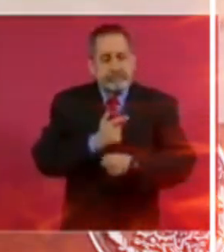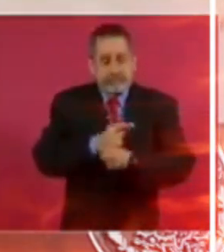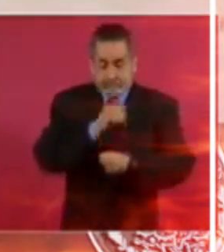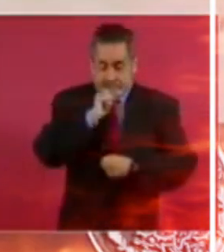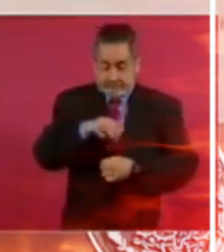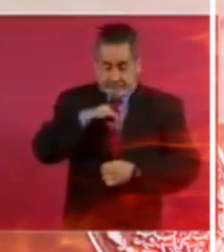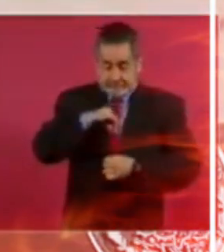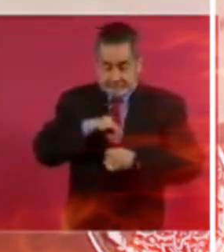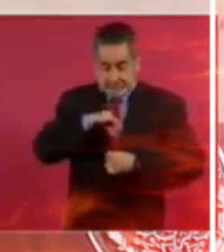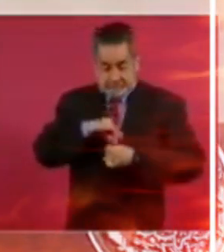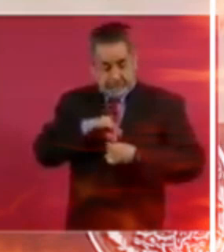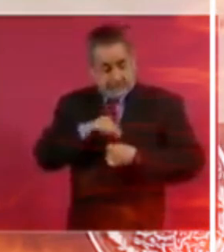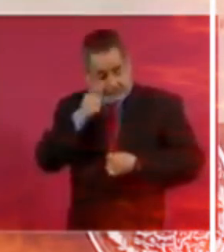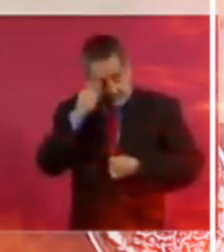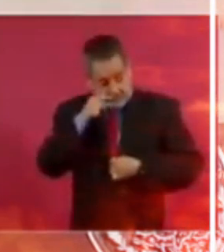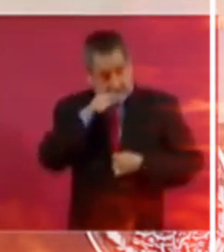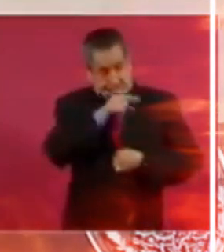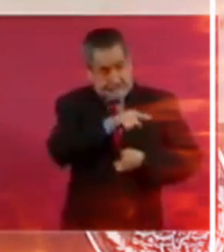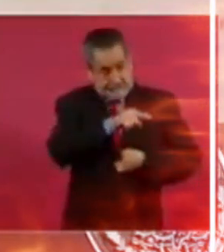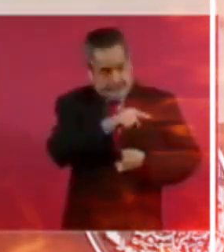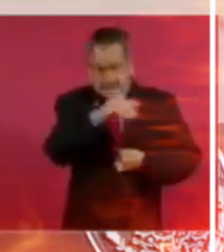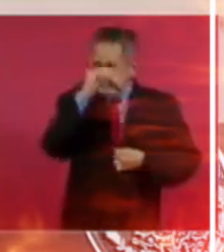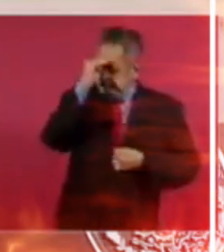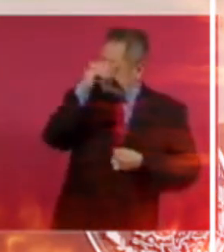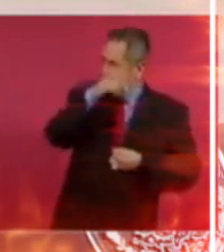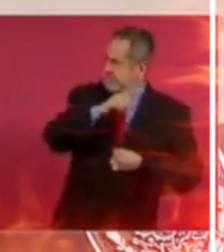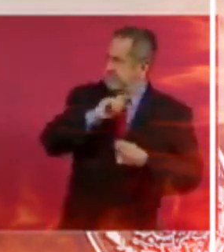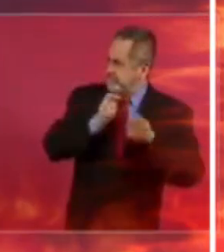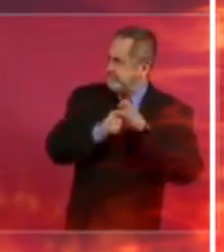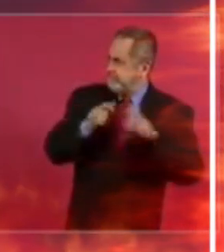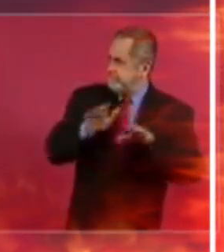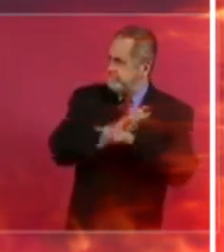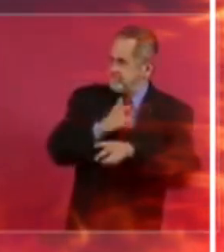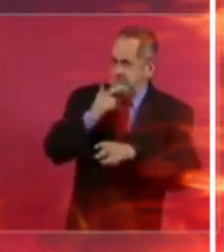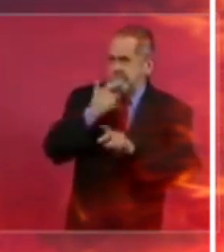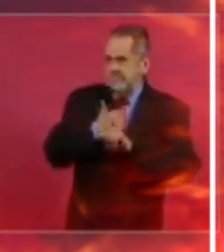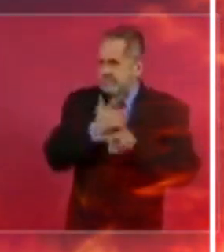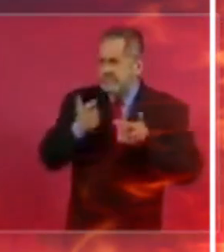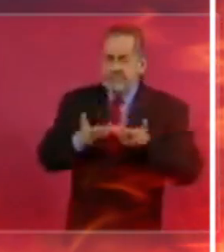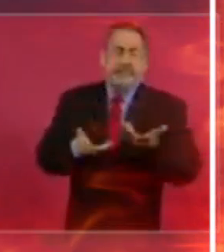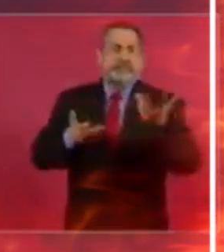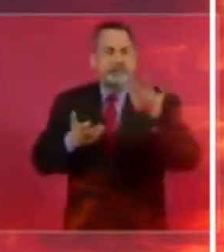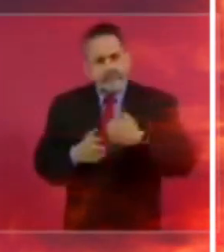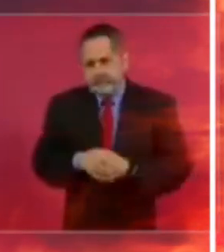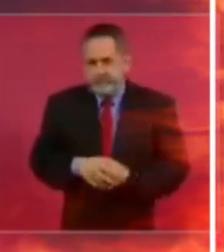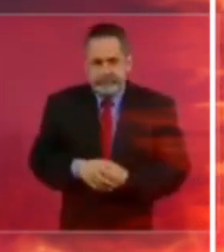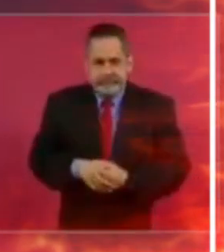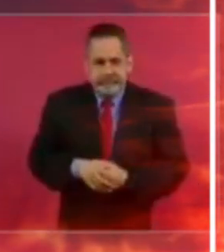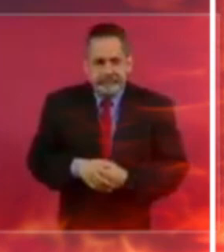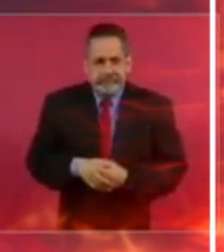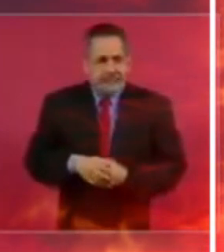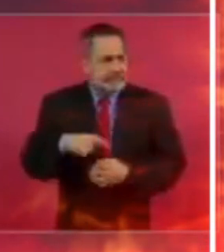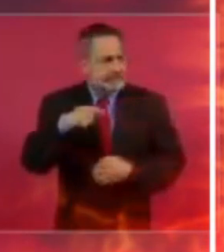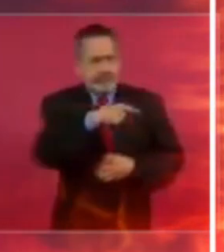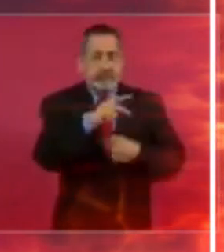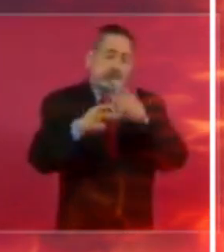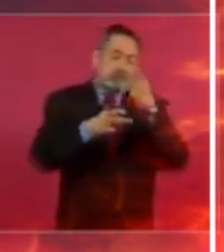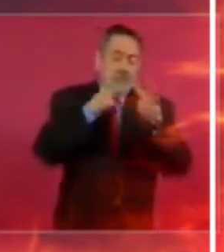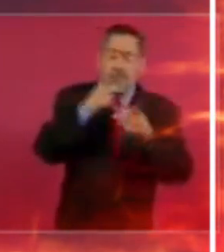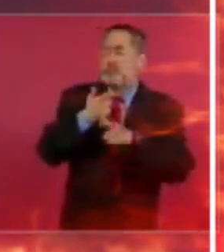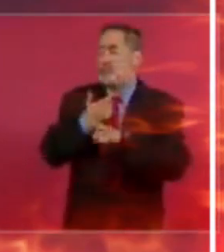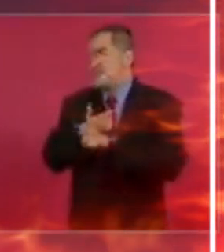ir mal, pues ni modo, allá ellos. Que si les va bien, pues qué bueno, pero es cosa de ellos. Y el que menos